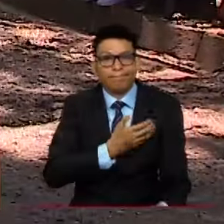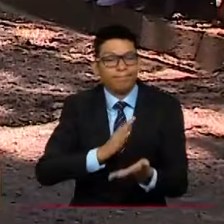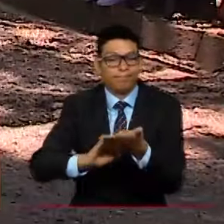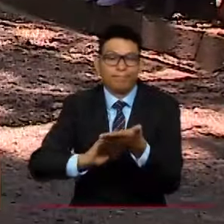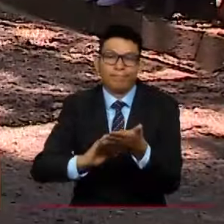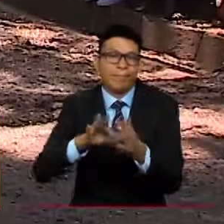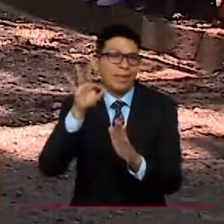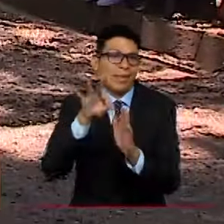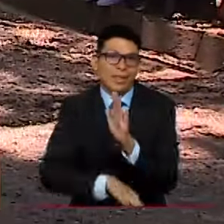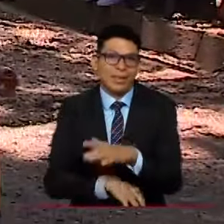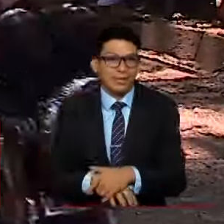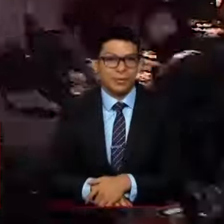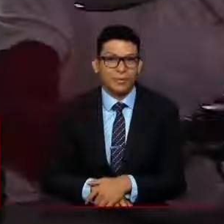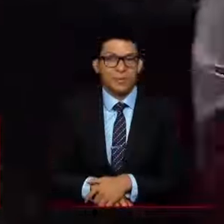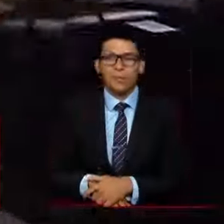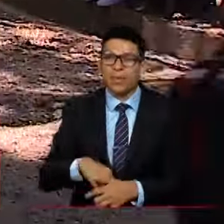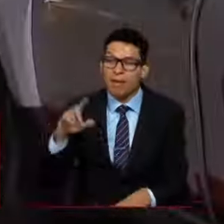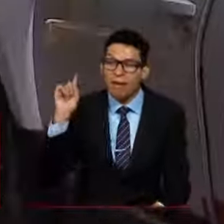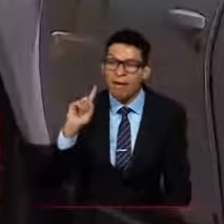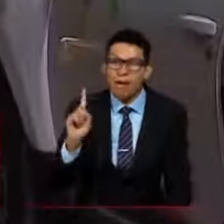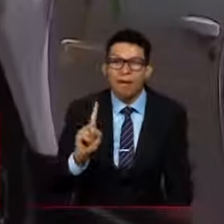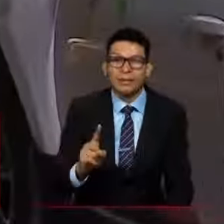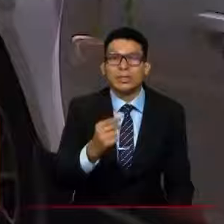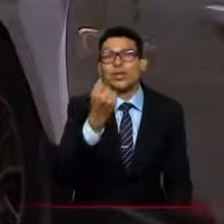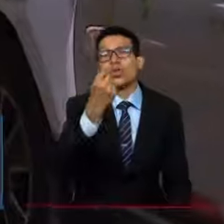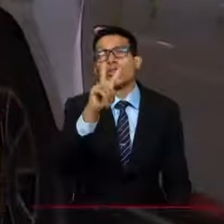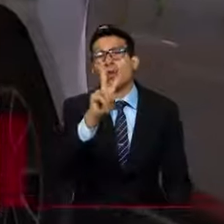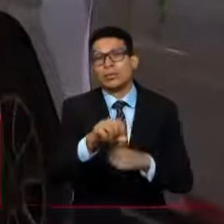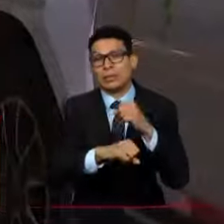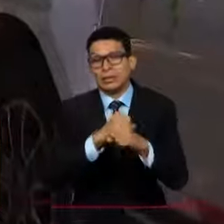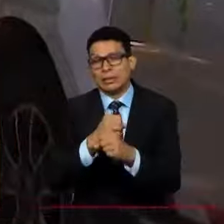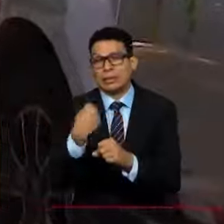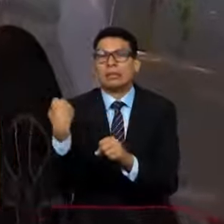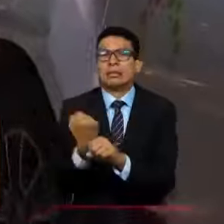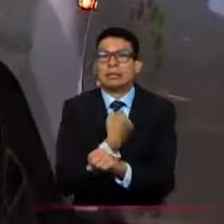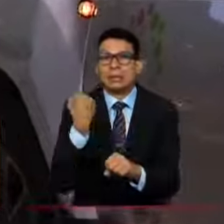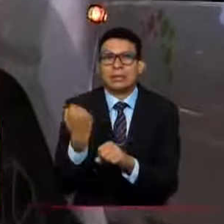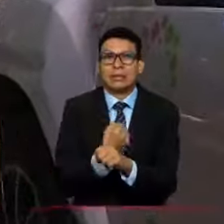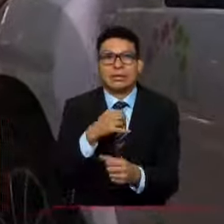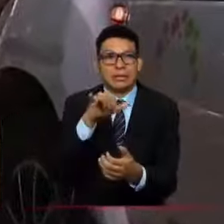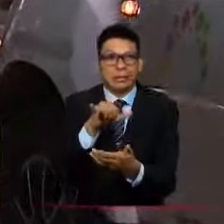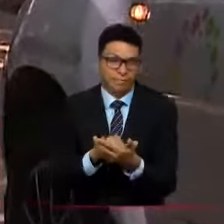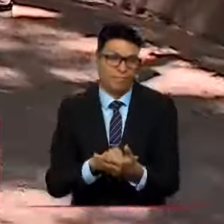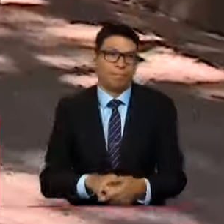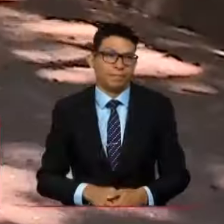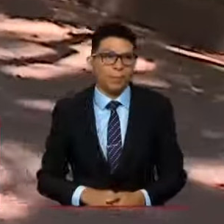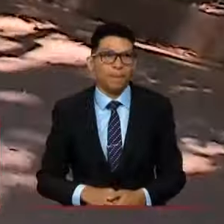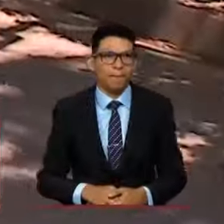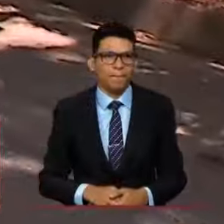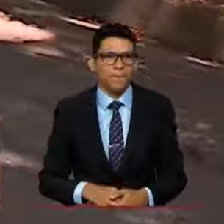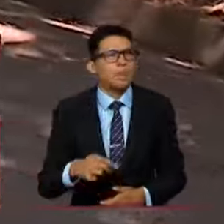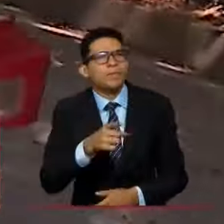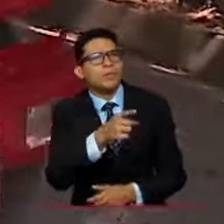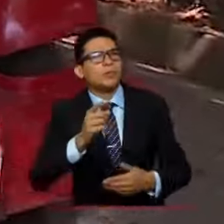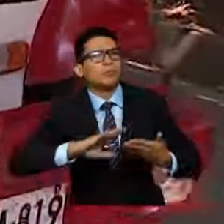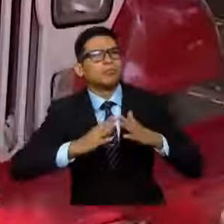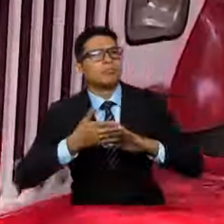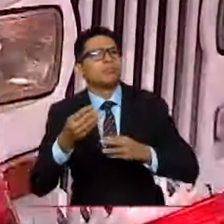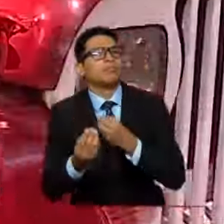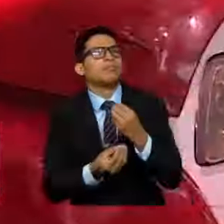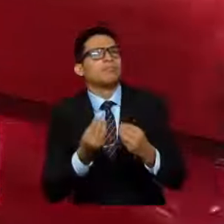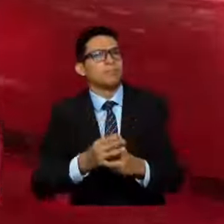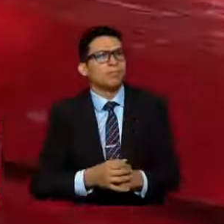porque llevamos unos 12 años trabajando con ese tema, pero ha sido bien difícil que nos atiendan. Bueno, ¿ustedes qué han hecho como